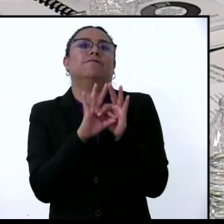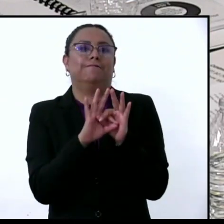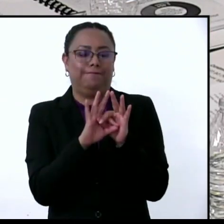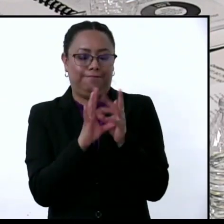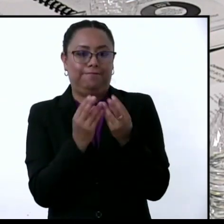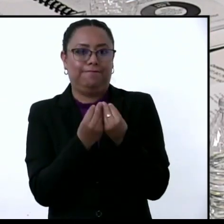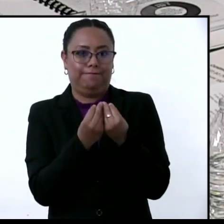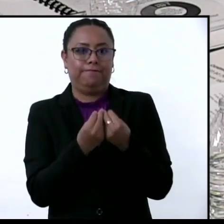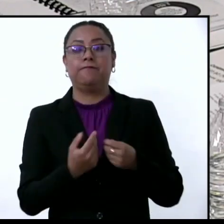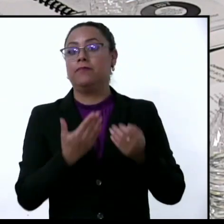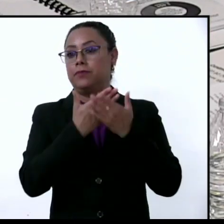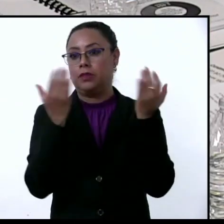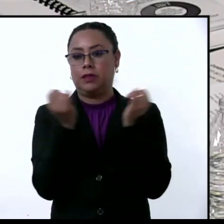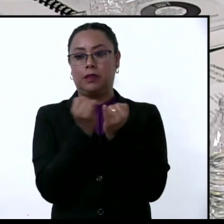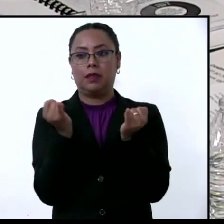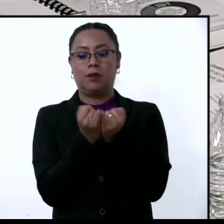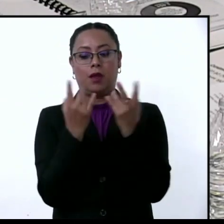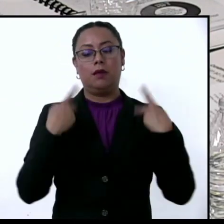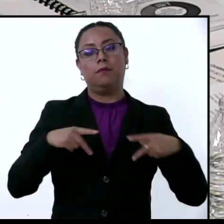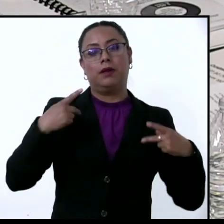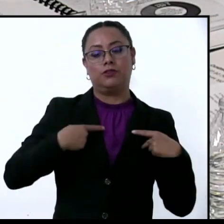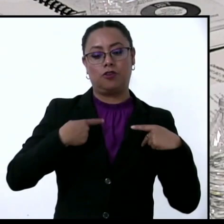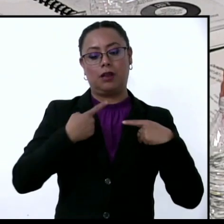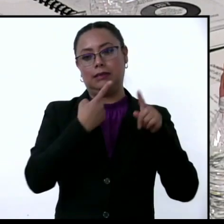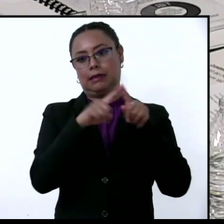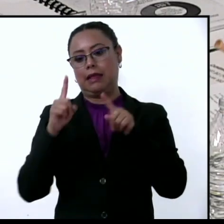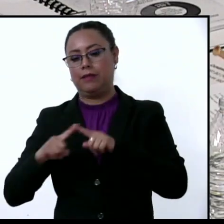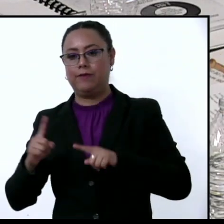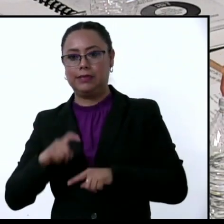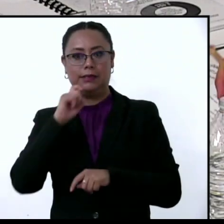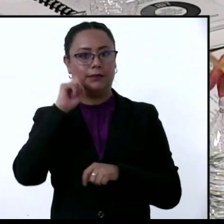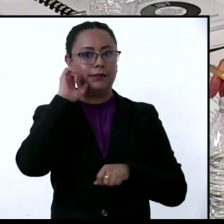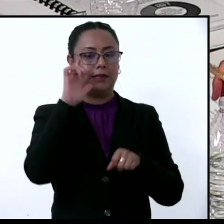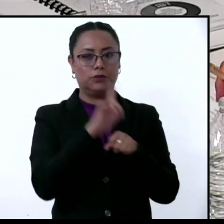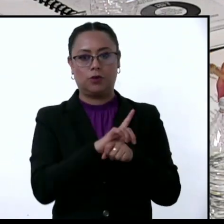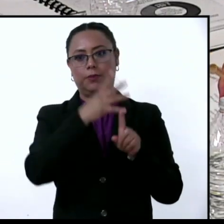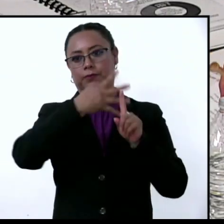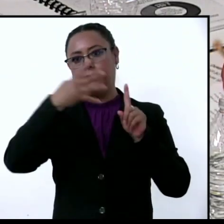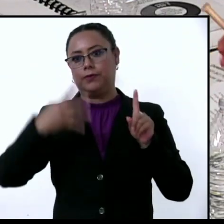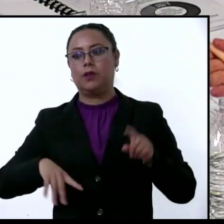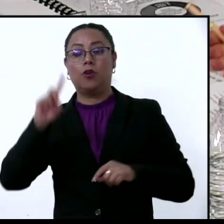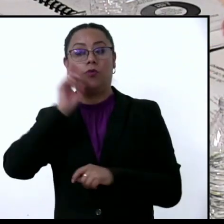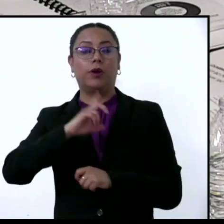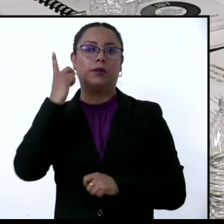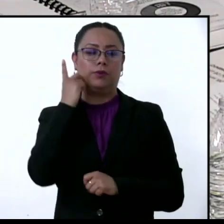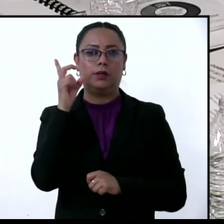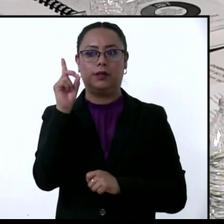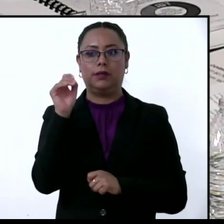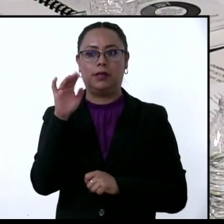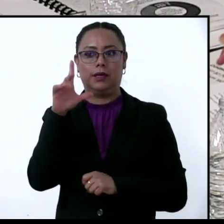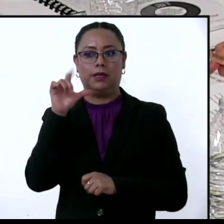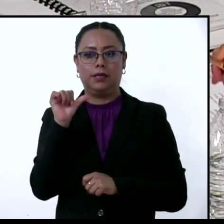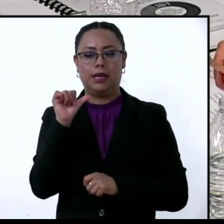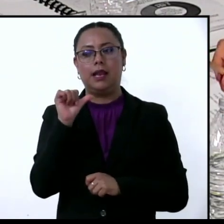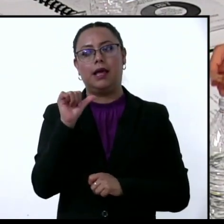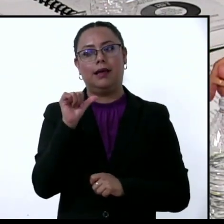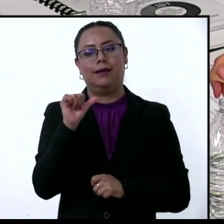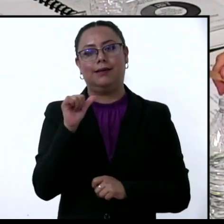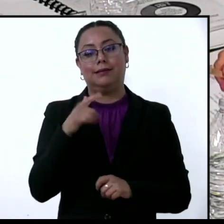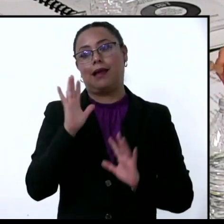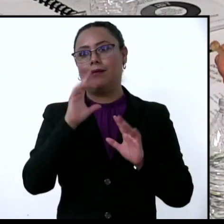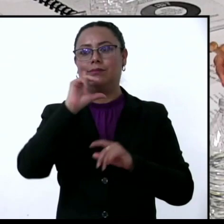Por supuesto, a personas de la diversidad sexual, y ya se fue la diputada Daniela Gisela, pero aquí lo dijo, a 513